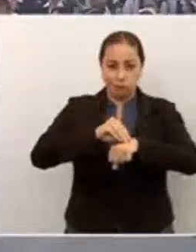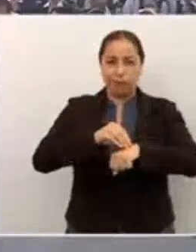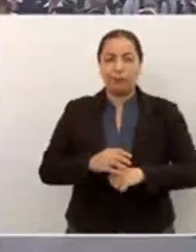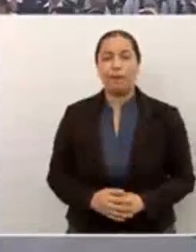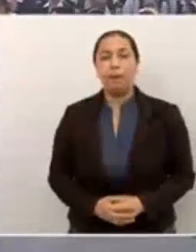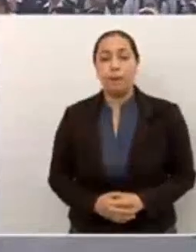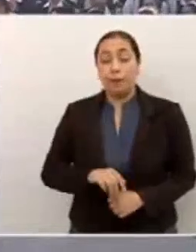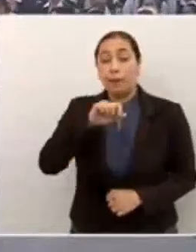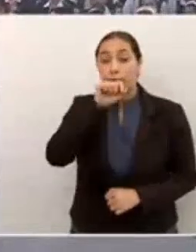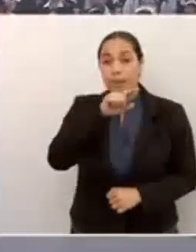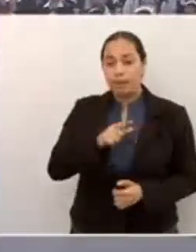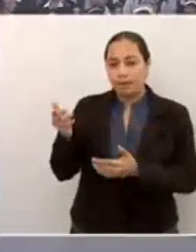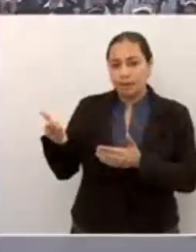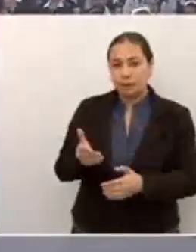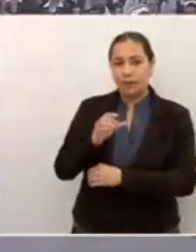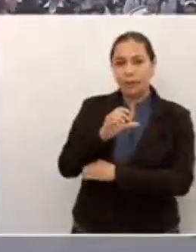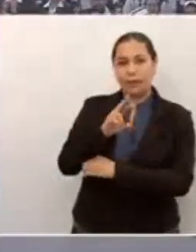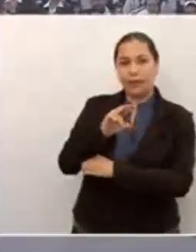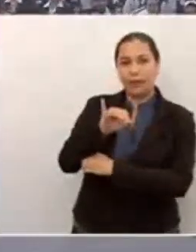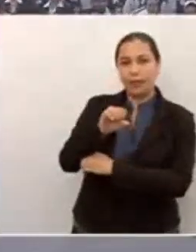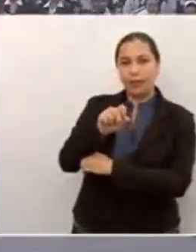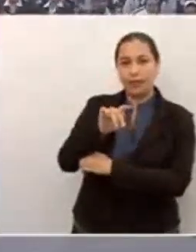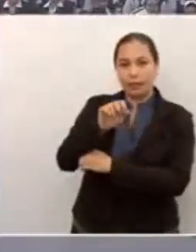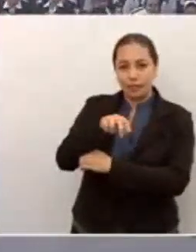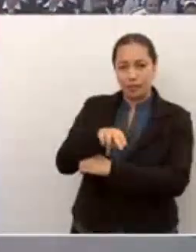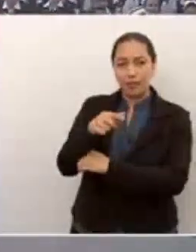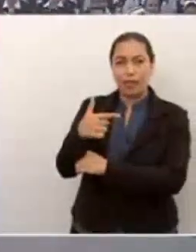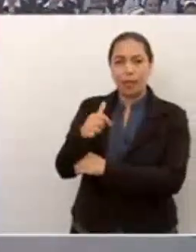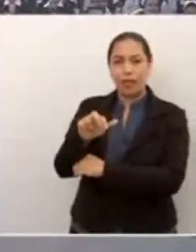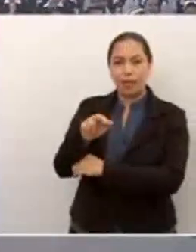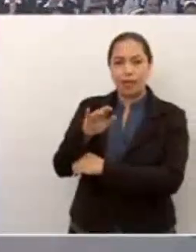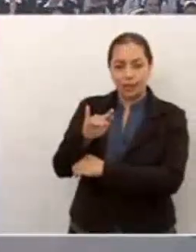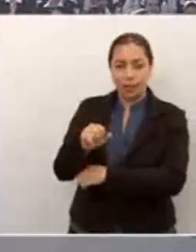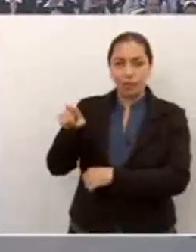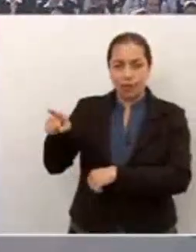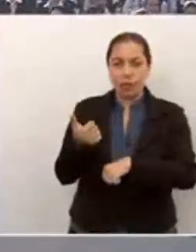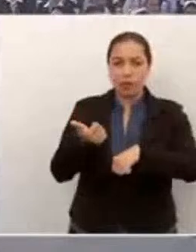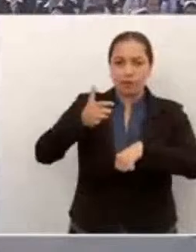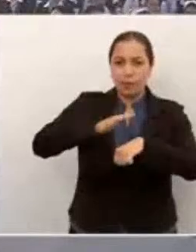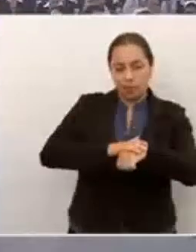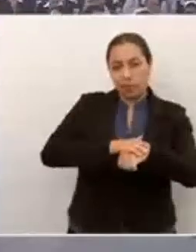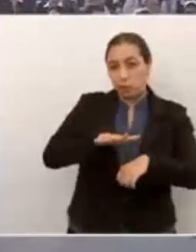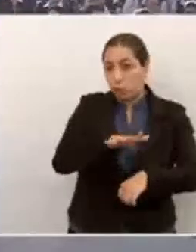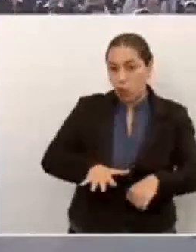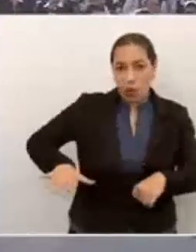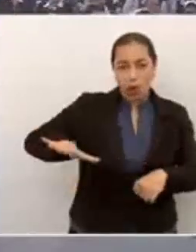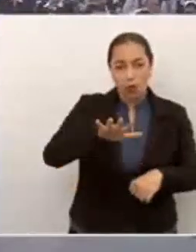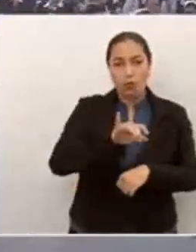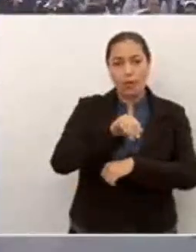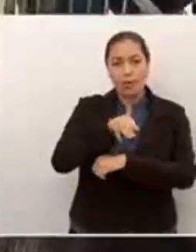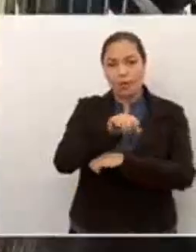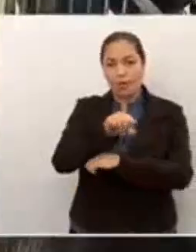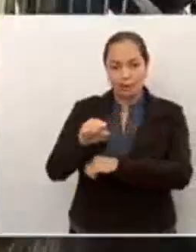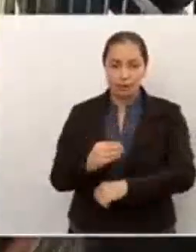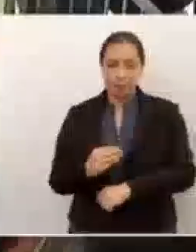También está aquí Cristian García, que es la administrativa de todo el IMSS Bienestar,